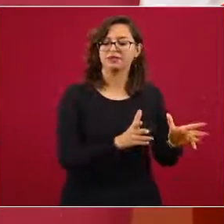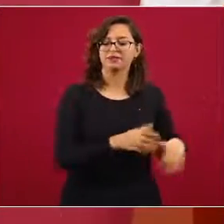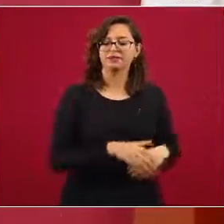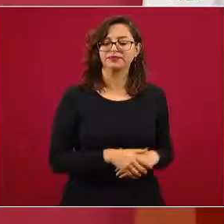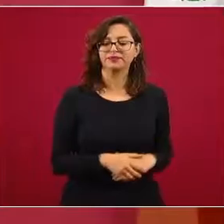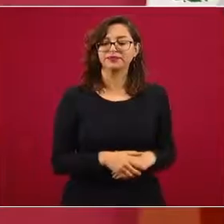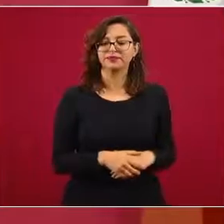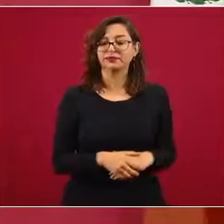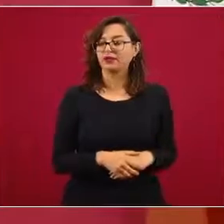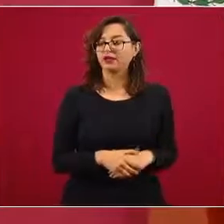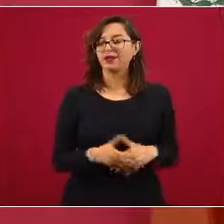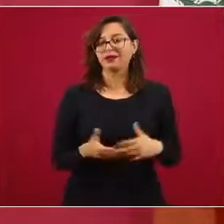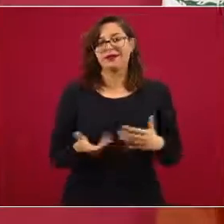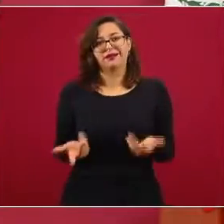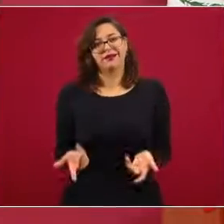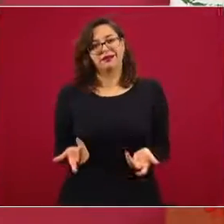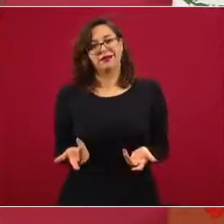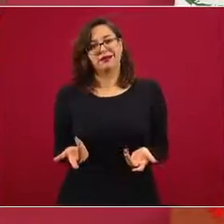Entonces tenemos que